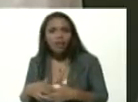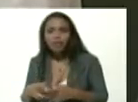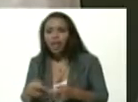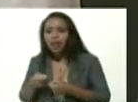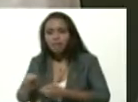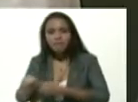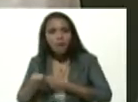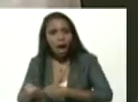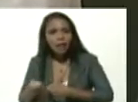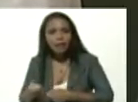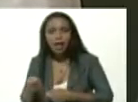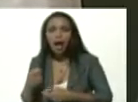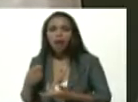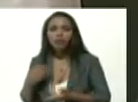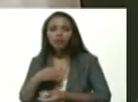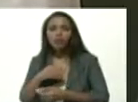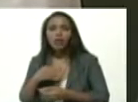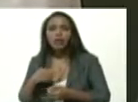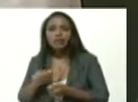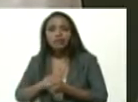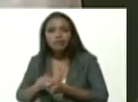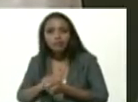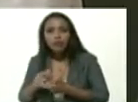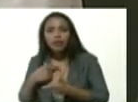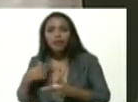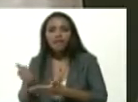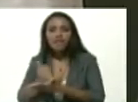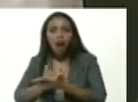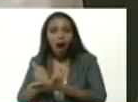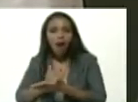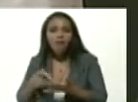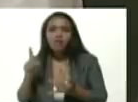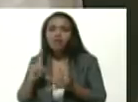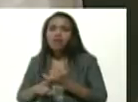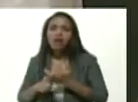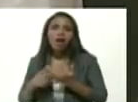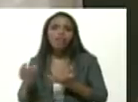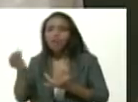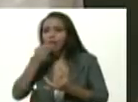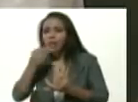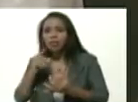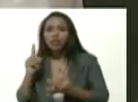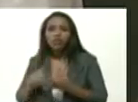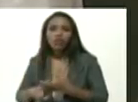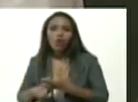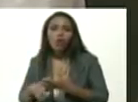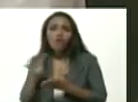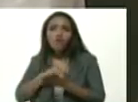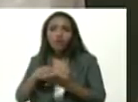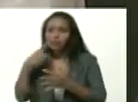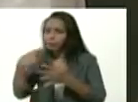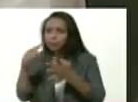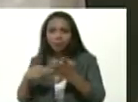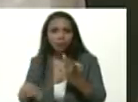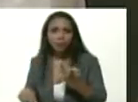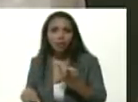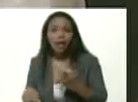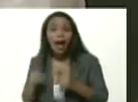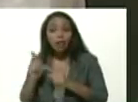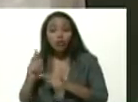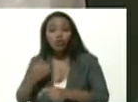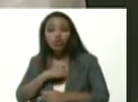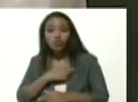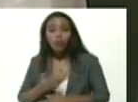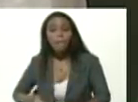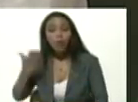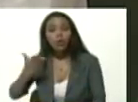higiene, industrias farmacéuticas, industrias de la alimentación, agroindustrias, etcétera. Son las que vamos a